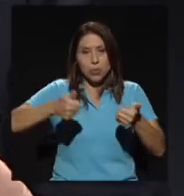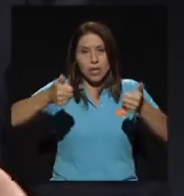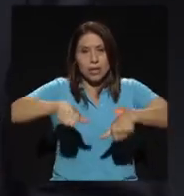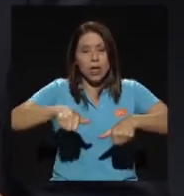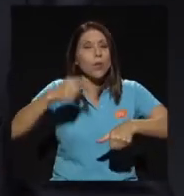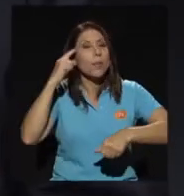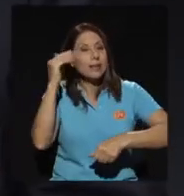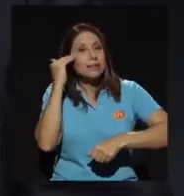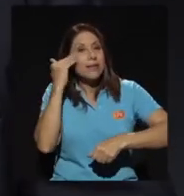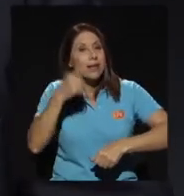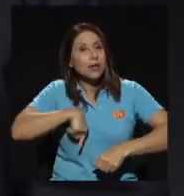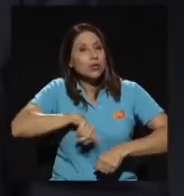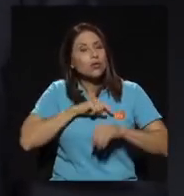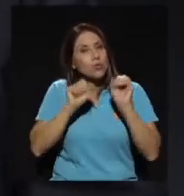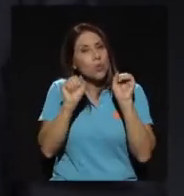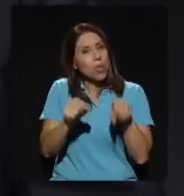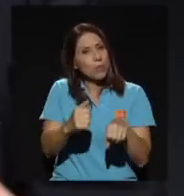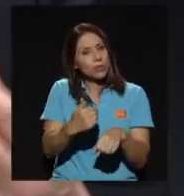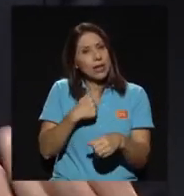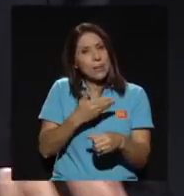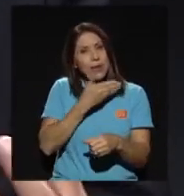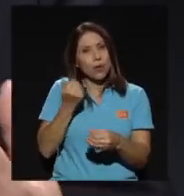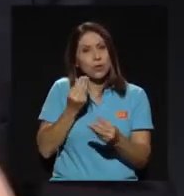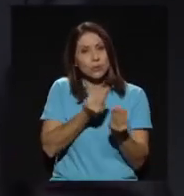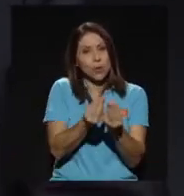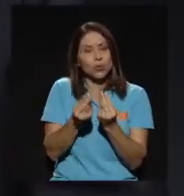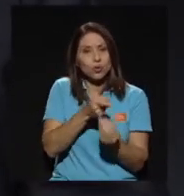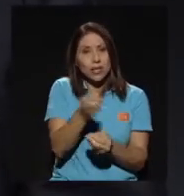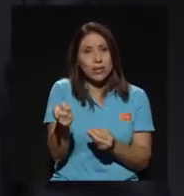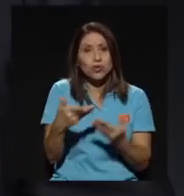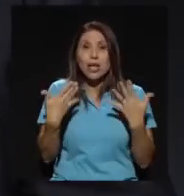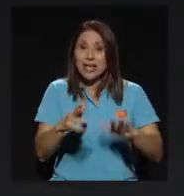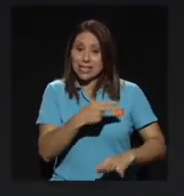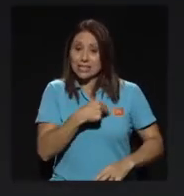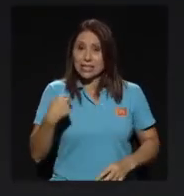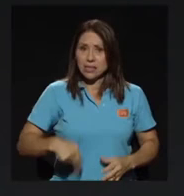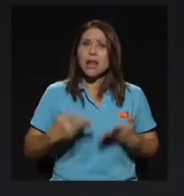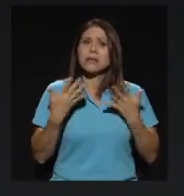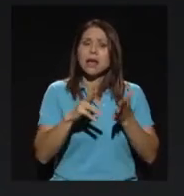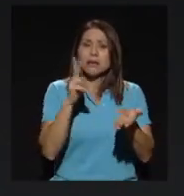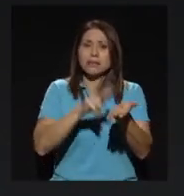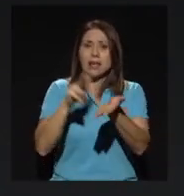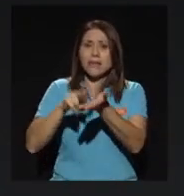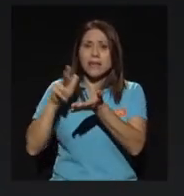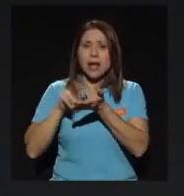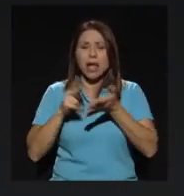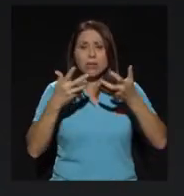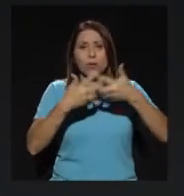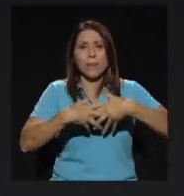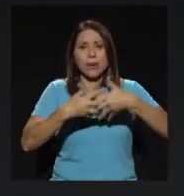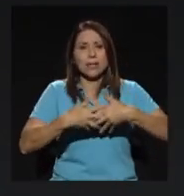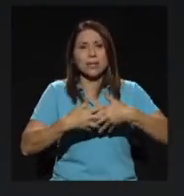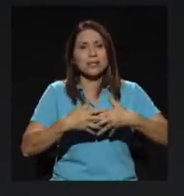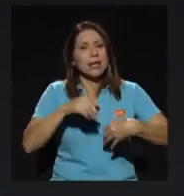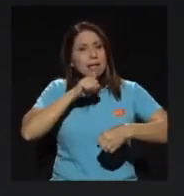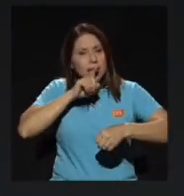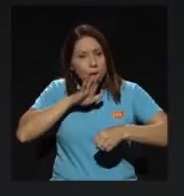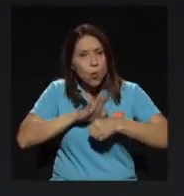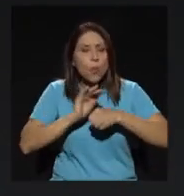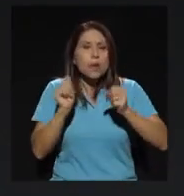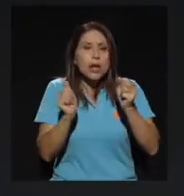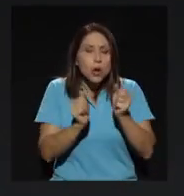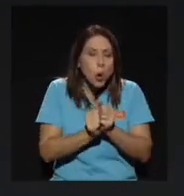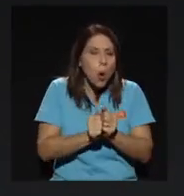mejores productos de ellos china por su parte ya está certificando empresas que cumplen con sostenibilidad con buenas